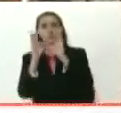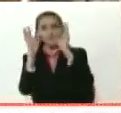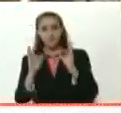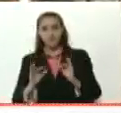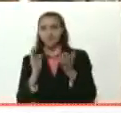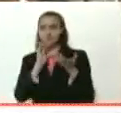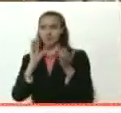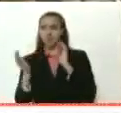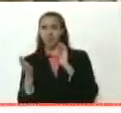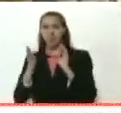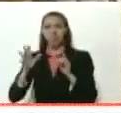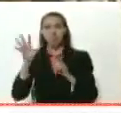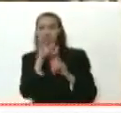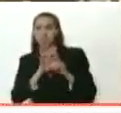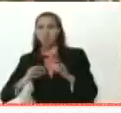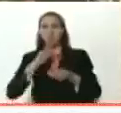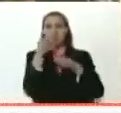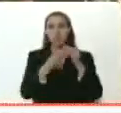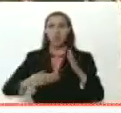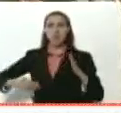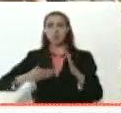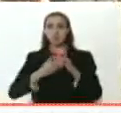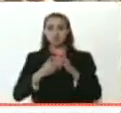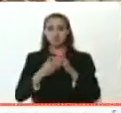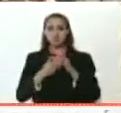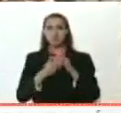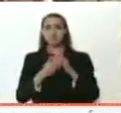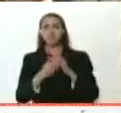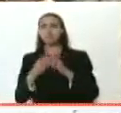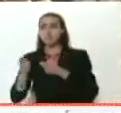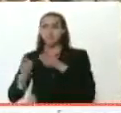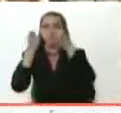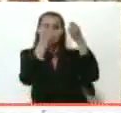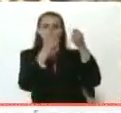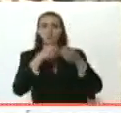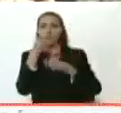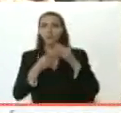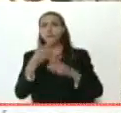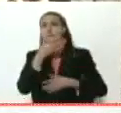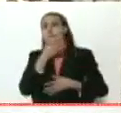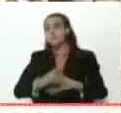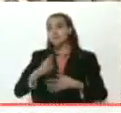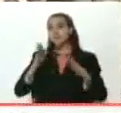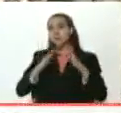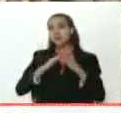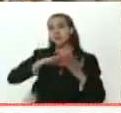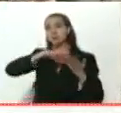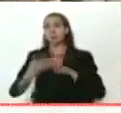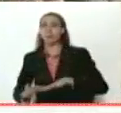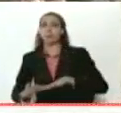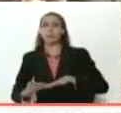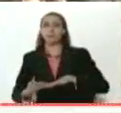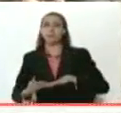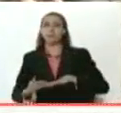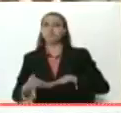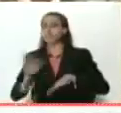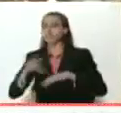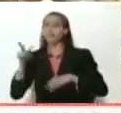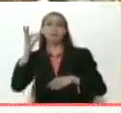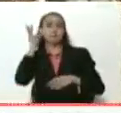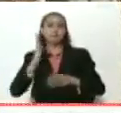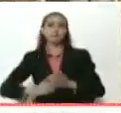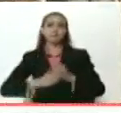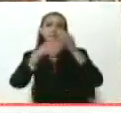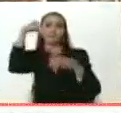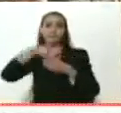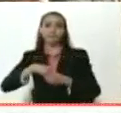moral, de doblegarla, que se entregue. Al entregarse la mujer, es fácil que el hogar caiga. Entonces la mujer venezolana ha